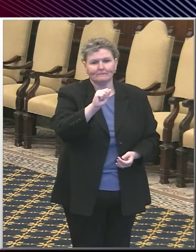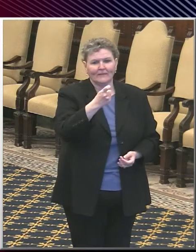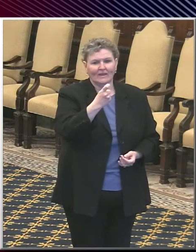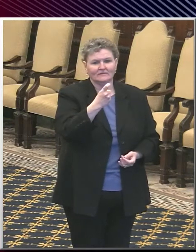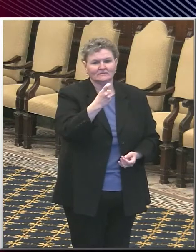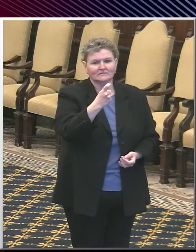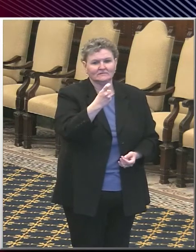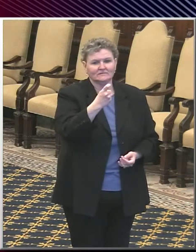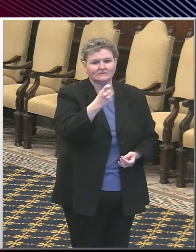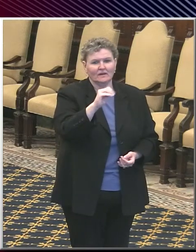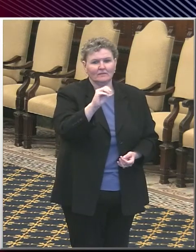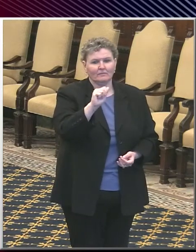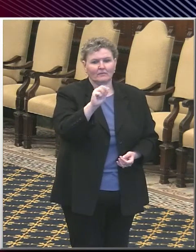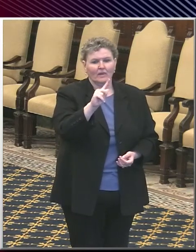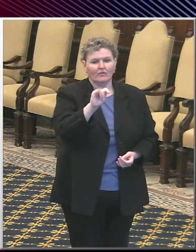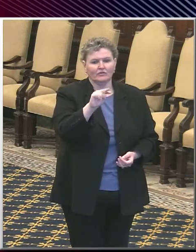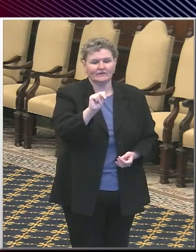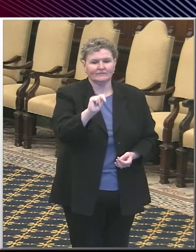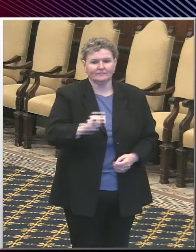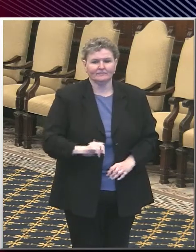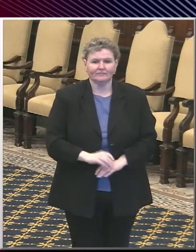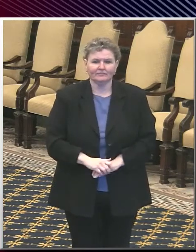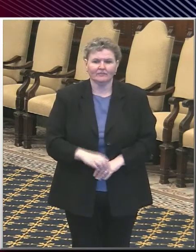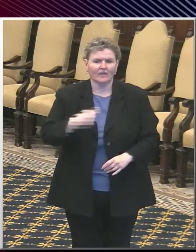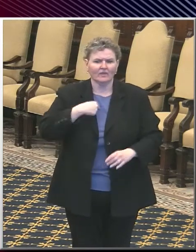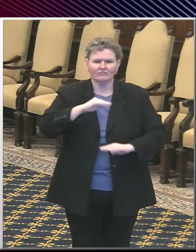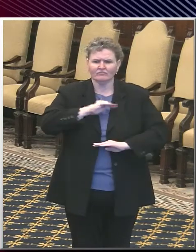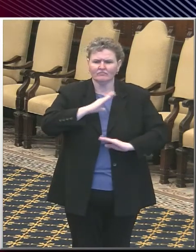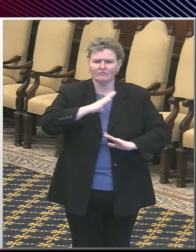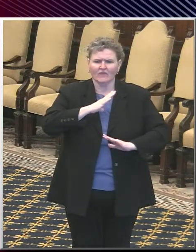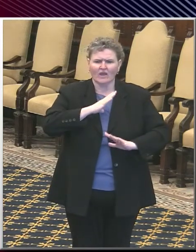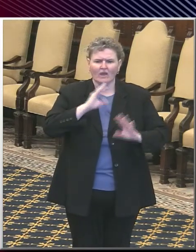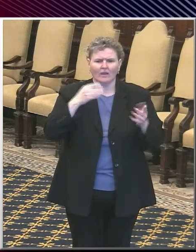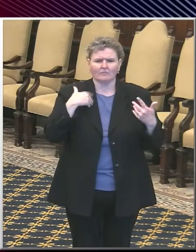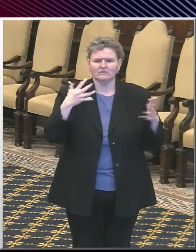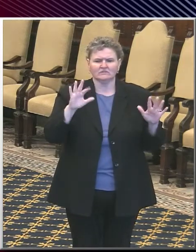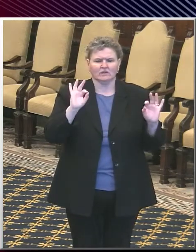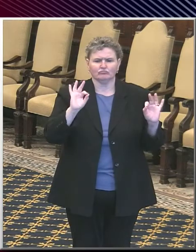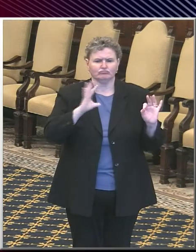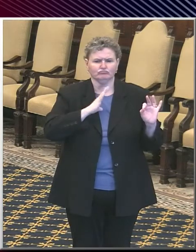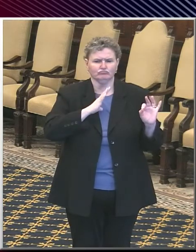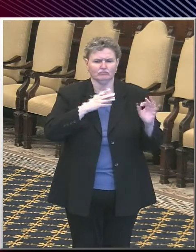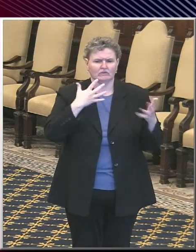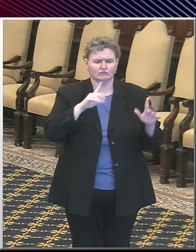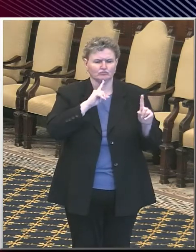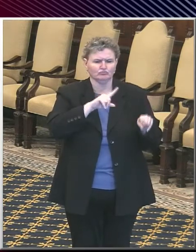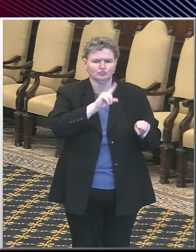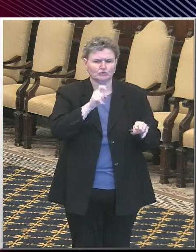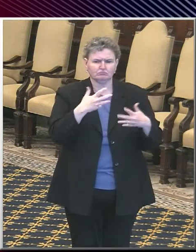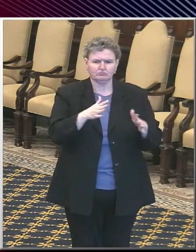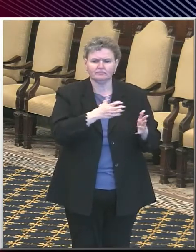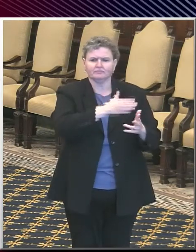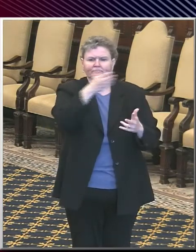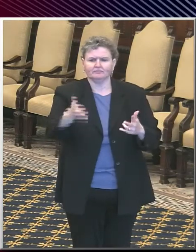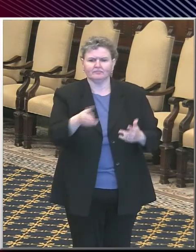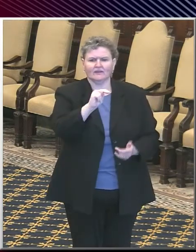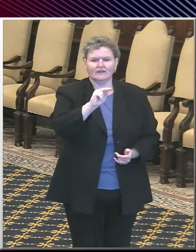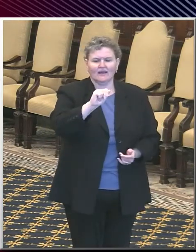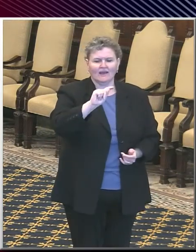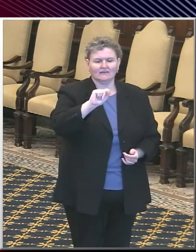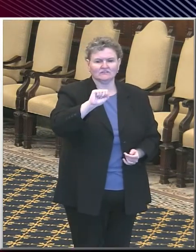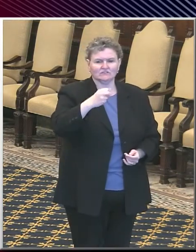Center City? Y si ellos tienen números de casos positivos de personas desplazadas en Kensington, y en